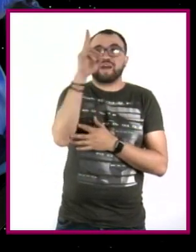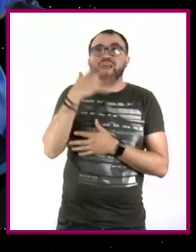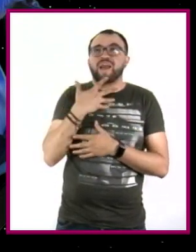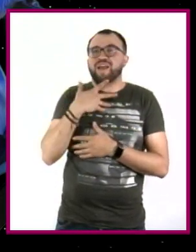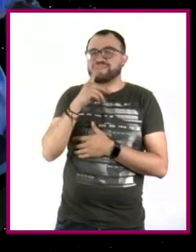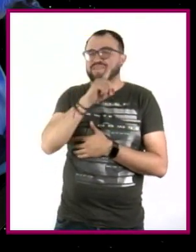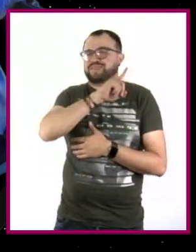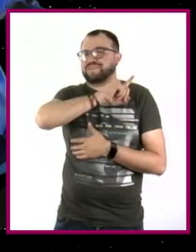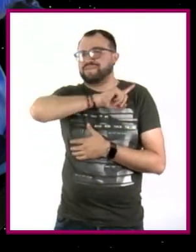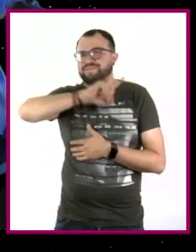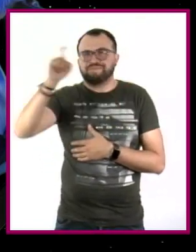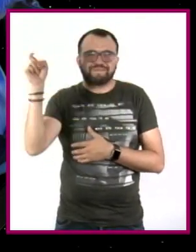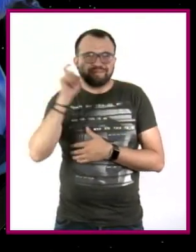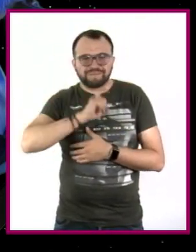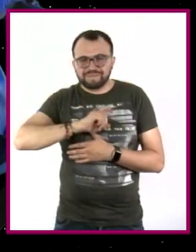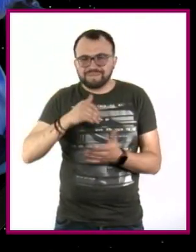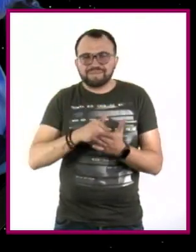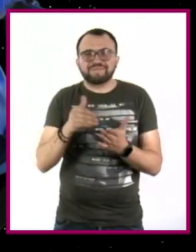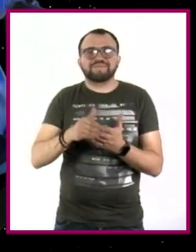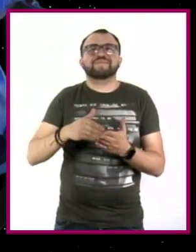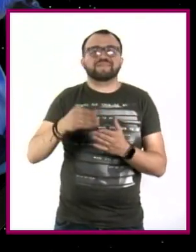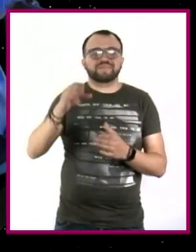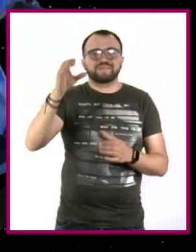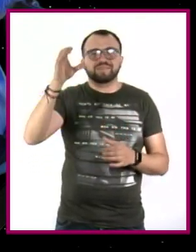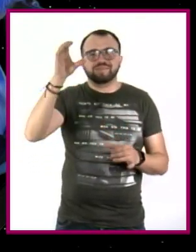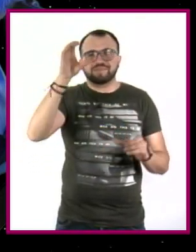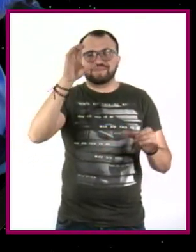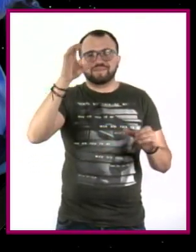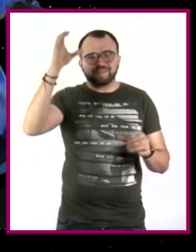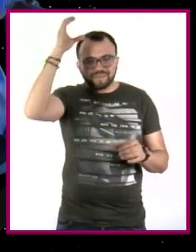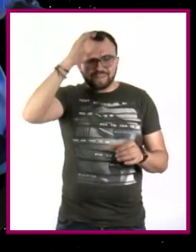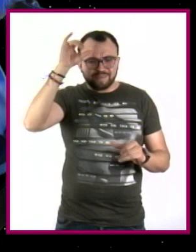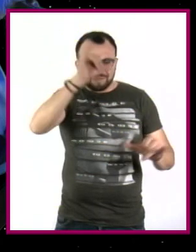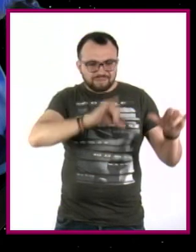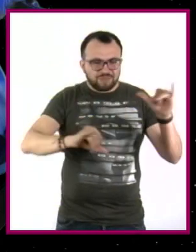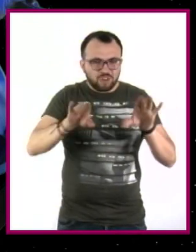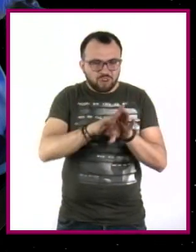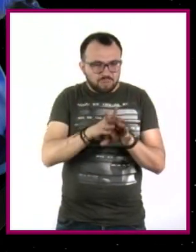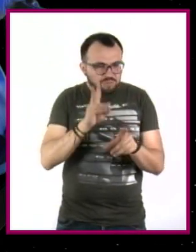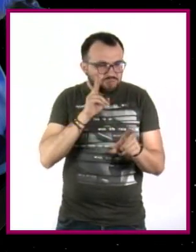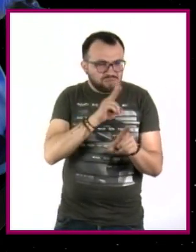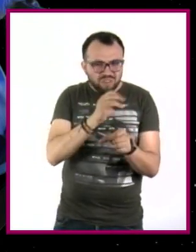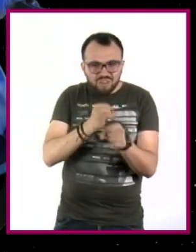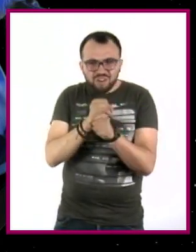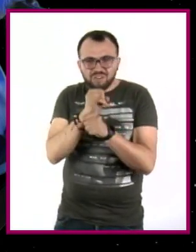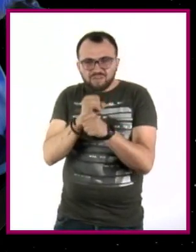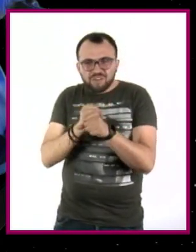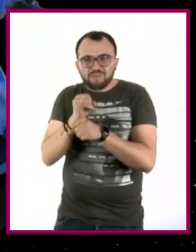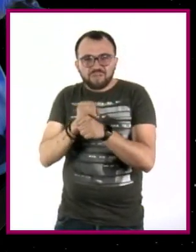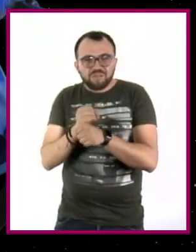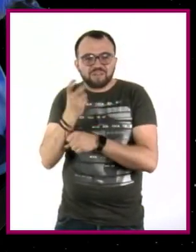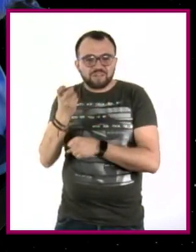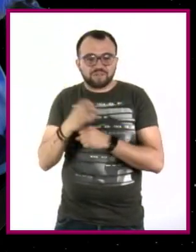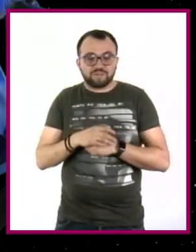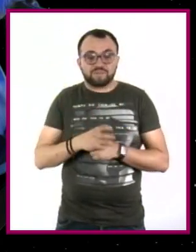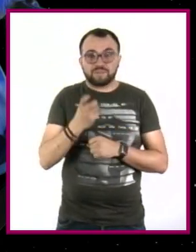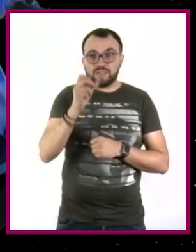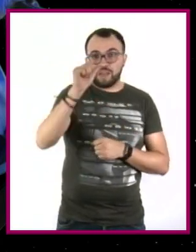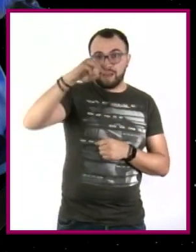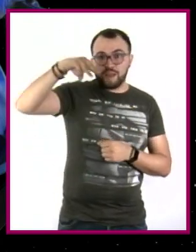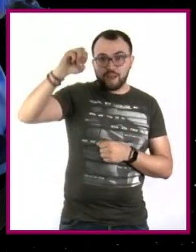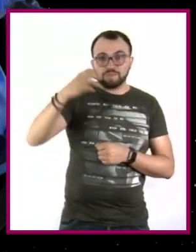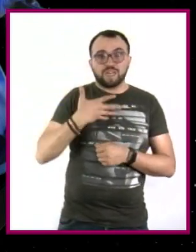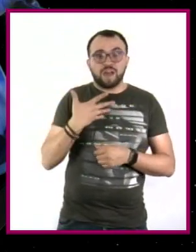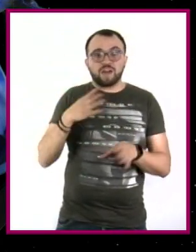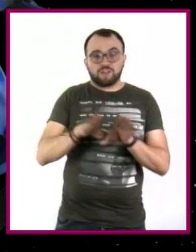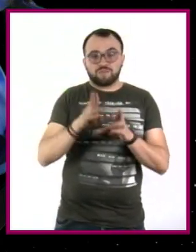de científicos trabajando como locos en sus cubículos, analizando toda esa información de jalón. El AMS recopila datos